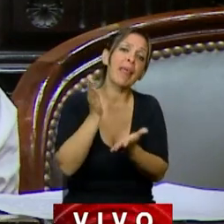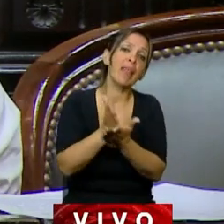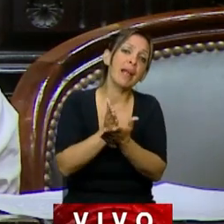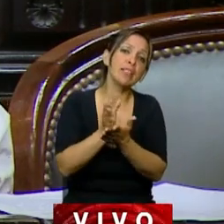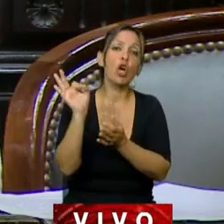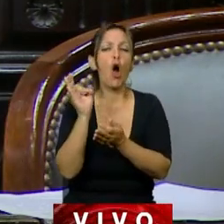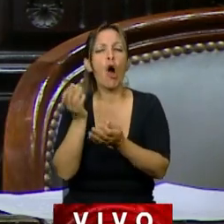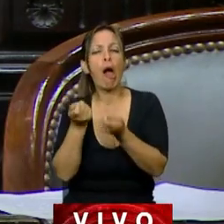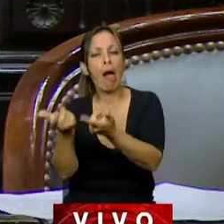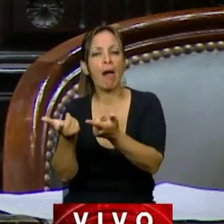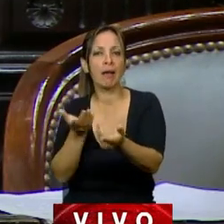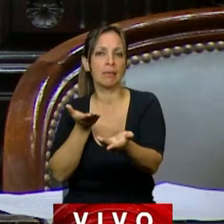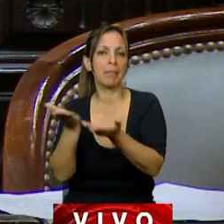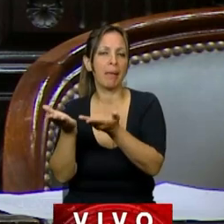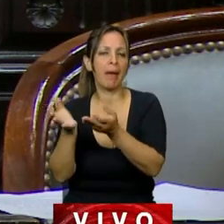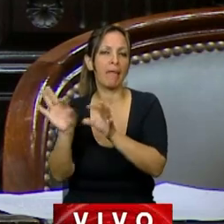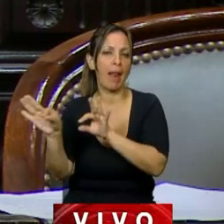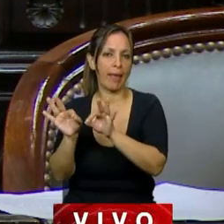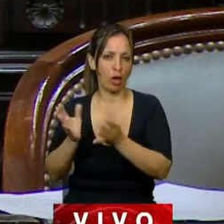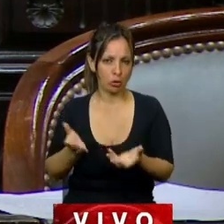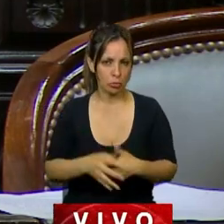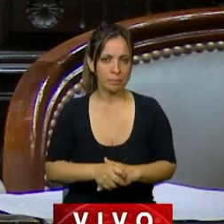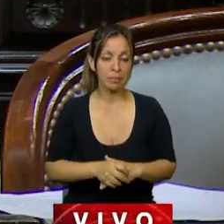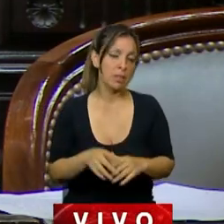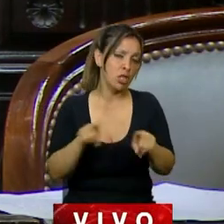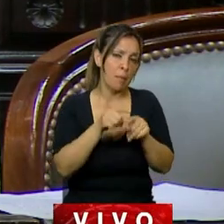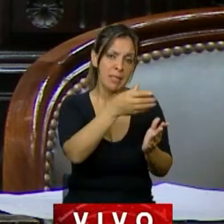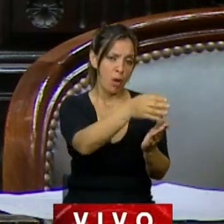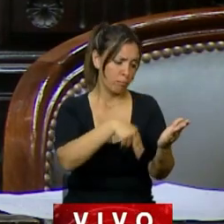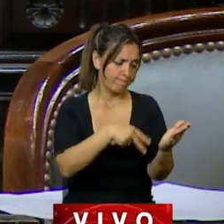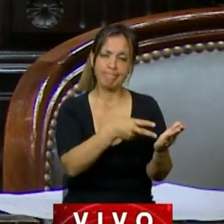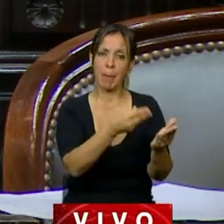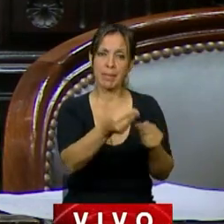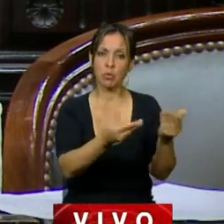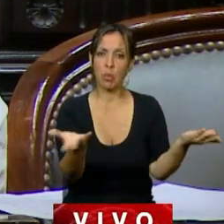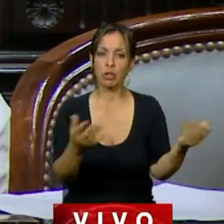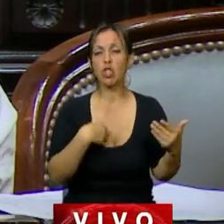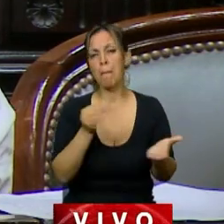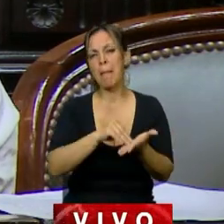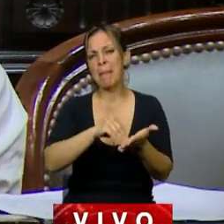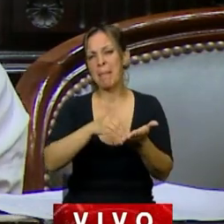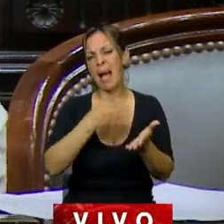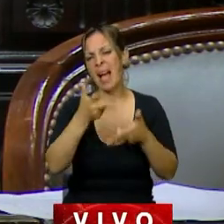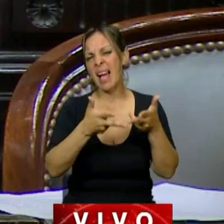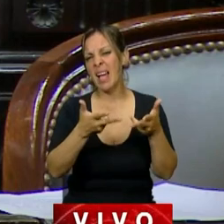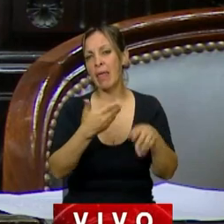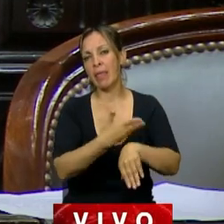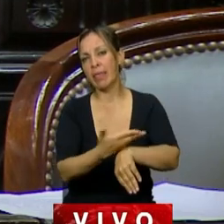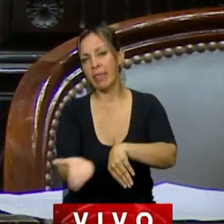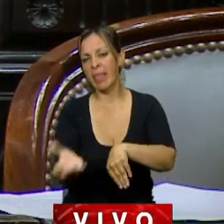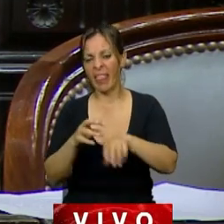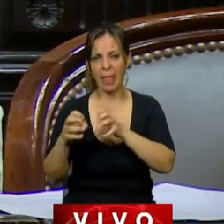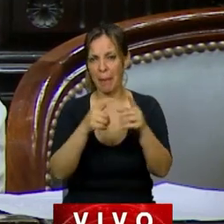por privilegios. Eso le ha pasado a este presupuesto. Yo no quiero demorar más el debate, señor